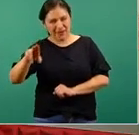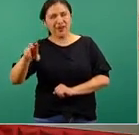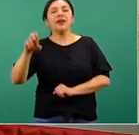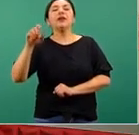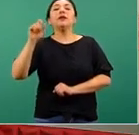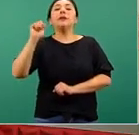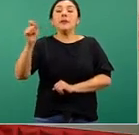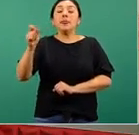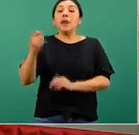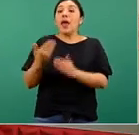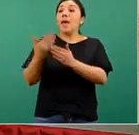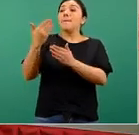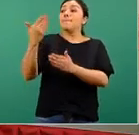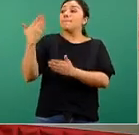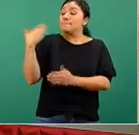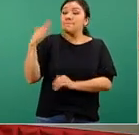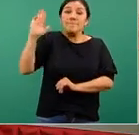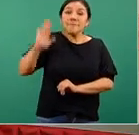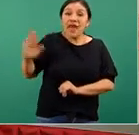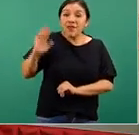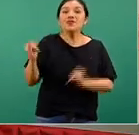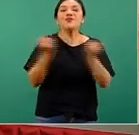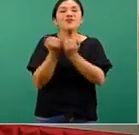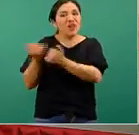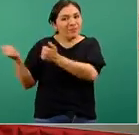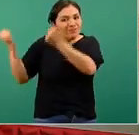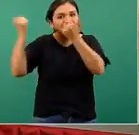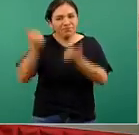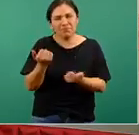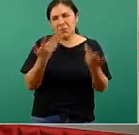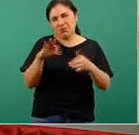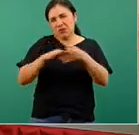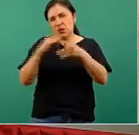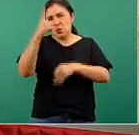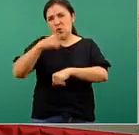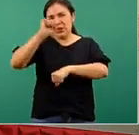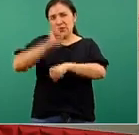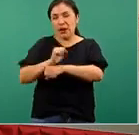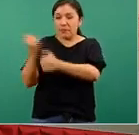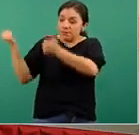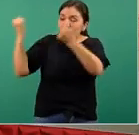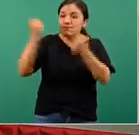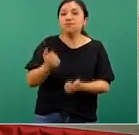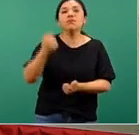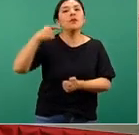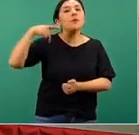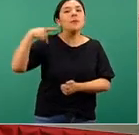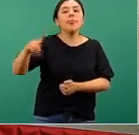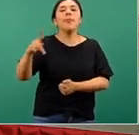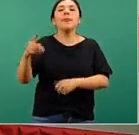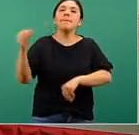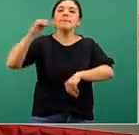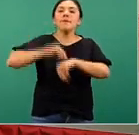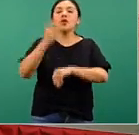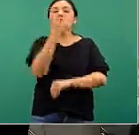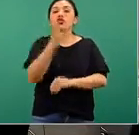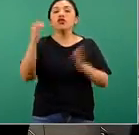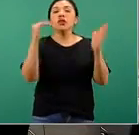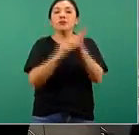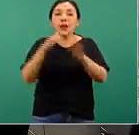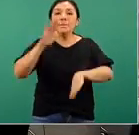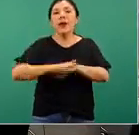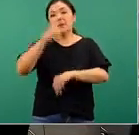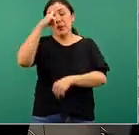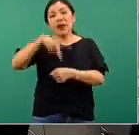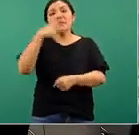Sinovac, y el miércoles reciente recibimos, hace casi una semana, las dosis adicionales, 200.000 de